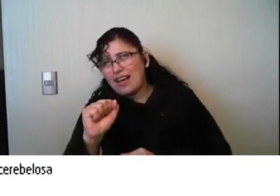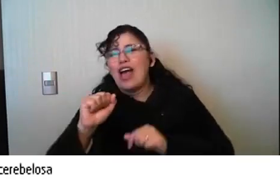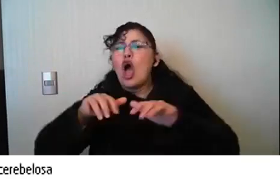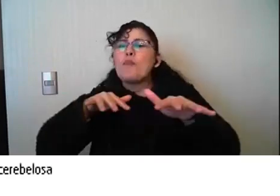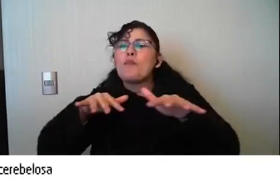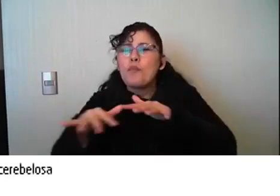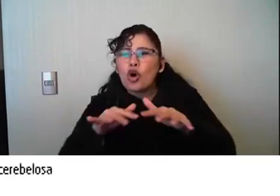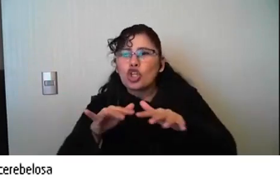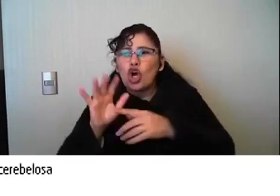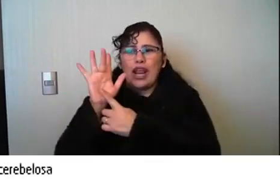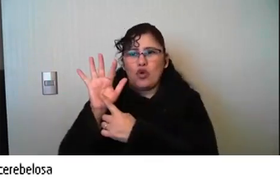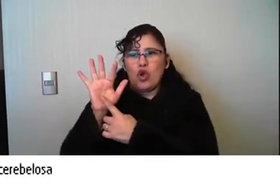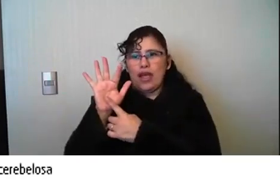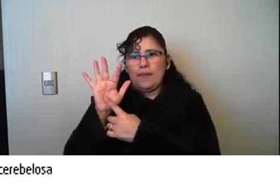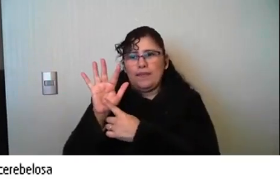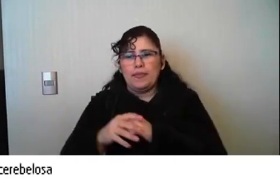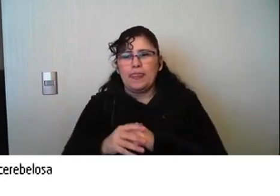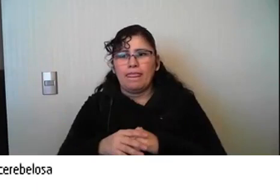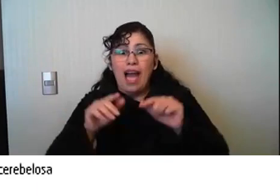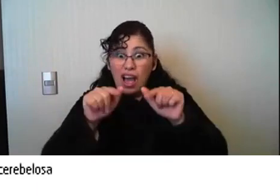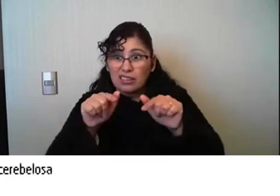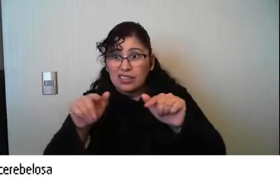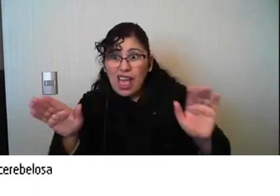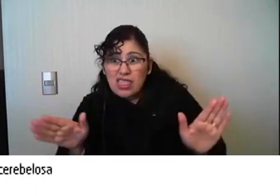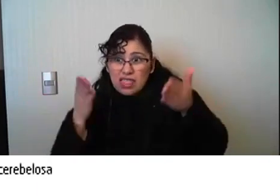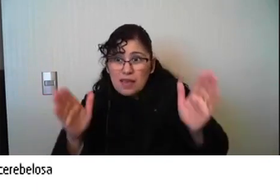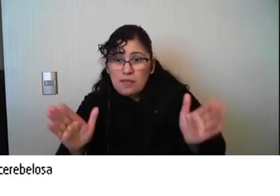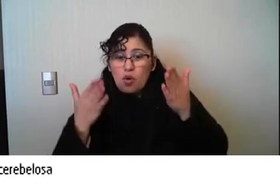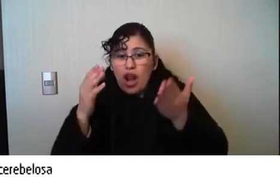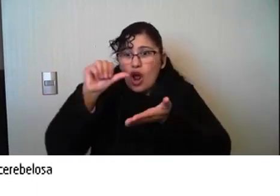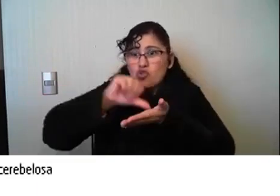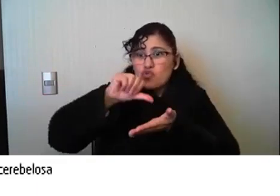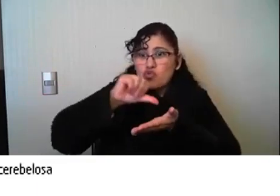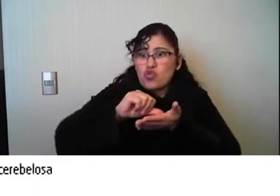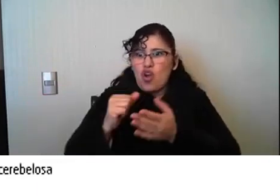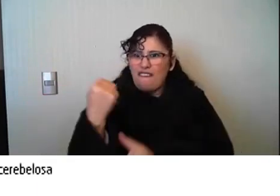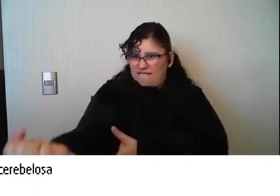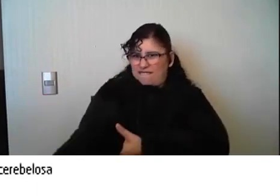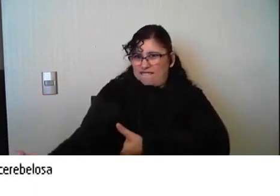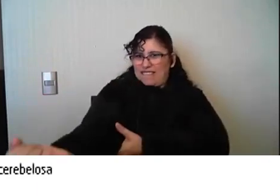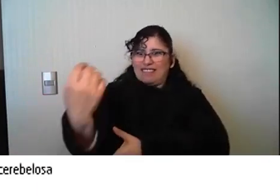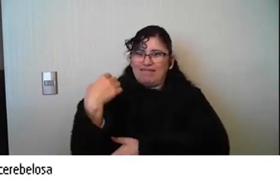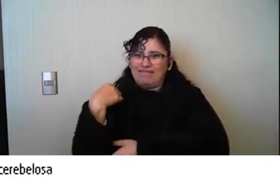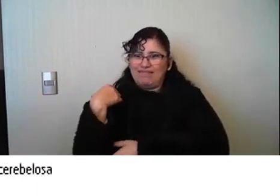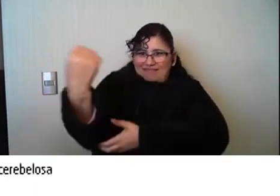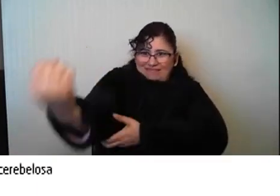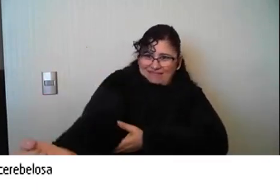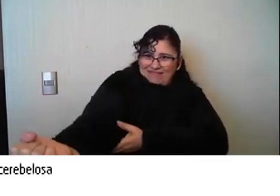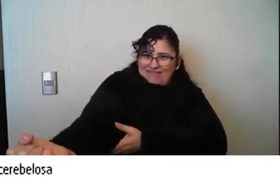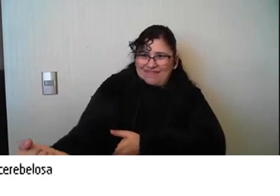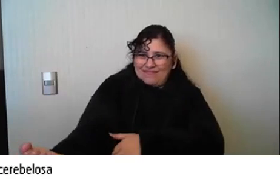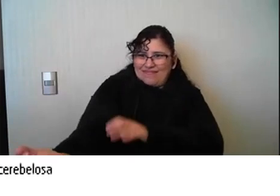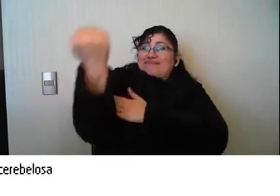recuerden que en este caso estimulan los núcleos flexores, por tanto debe inhibir a